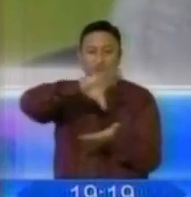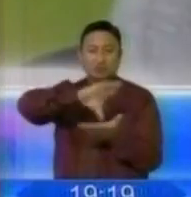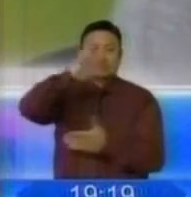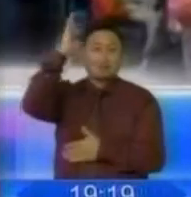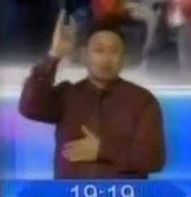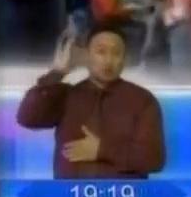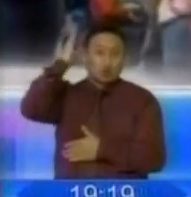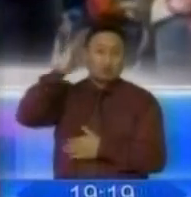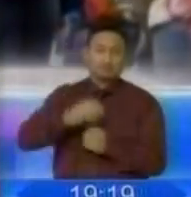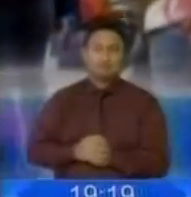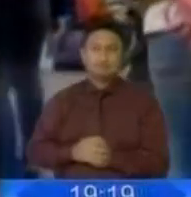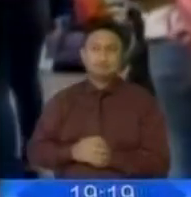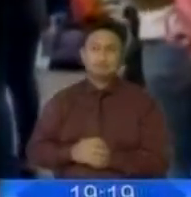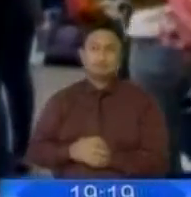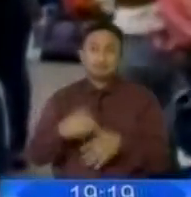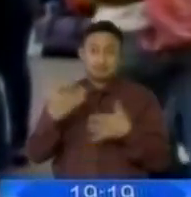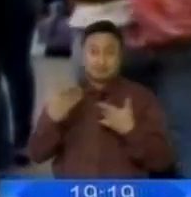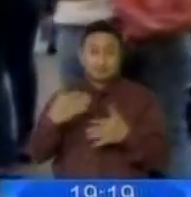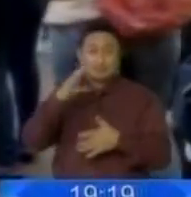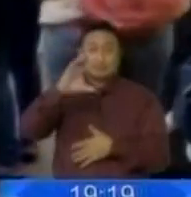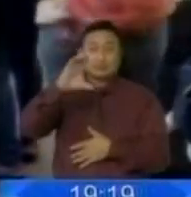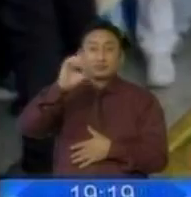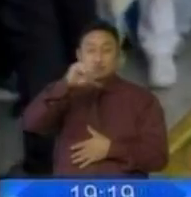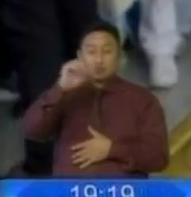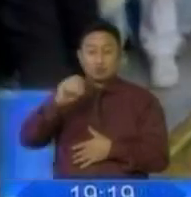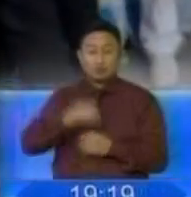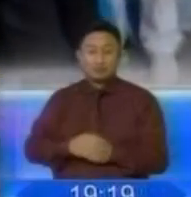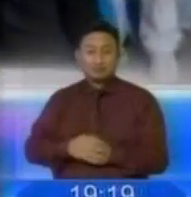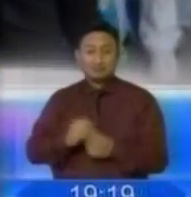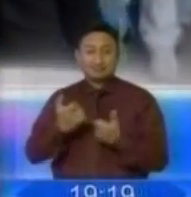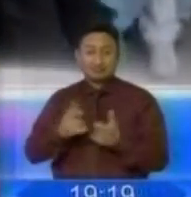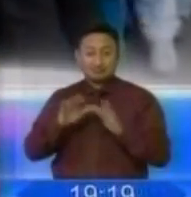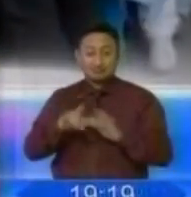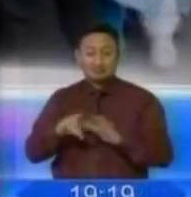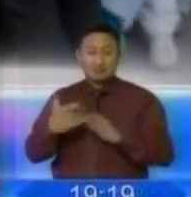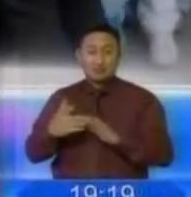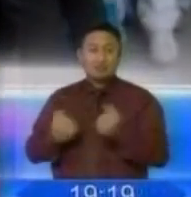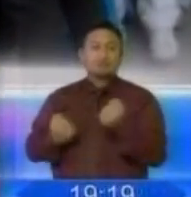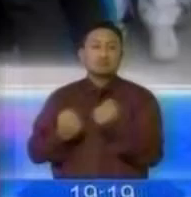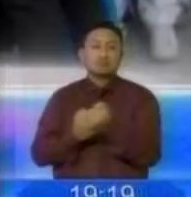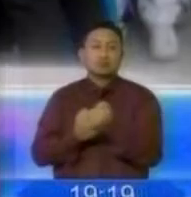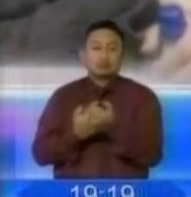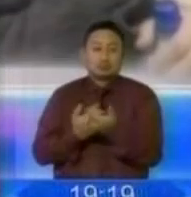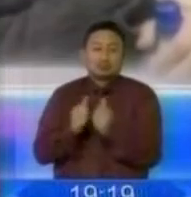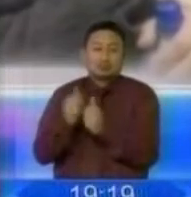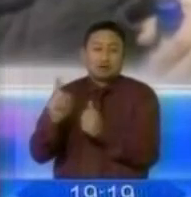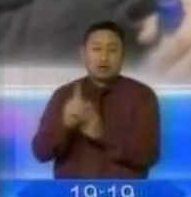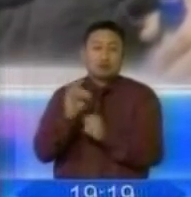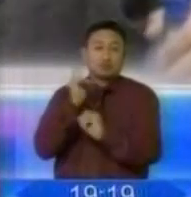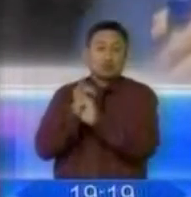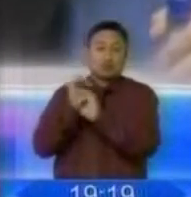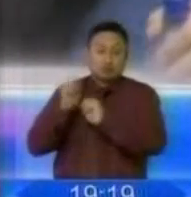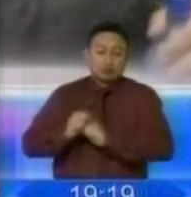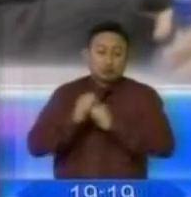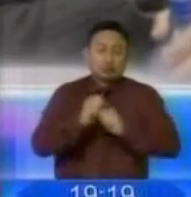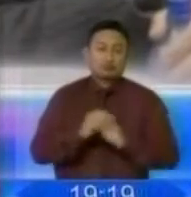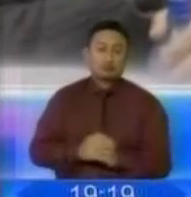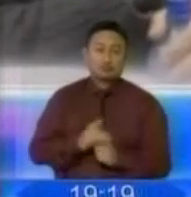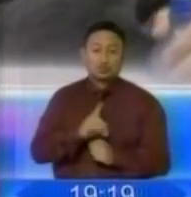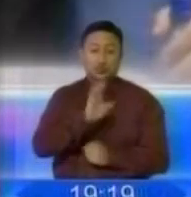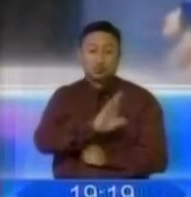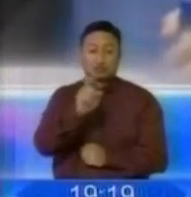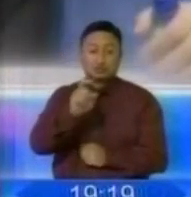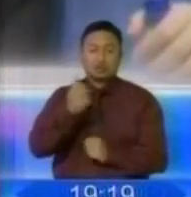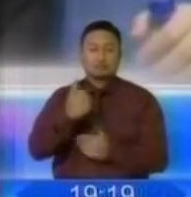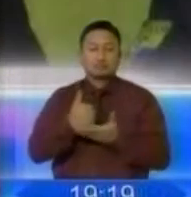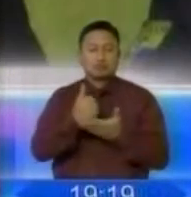Tulcán. Una vez activado el COE provincial, desde la Secretaría de Riesgo se articularán los respaldos que brinden cada institución con el afán de mitigar las necesidades